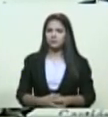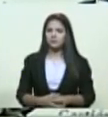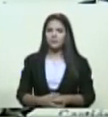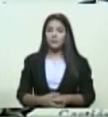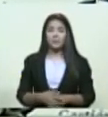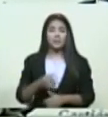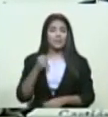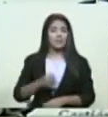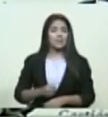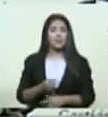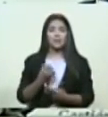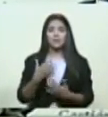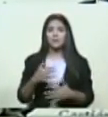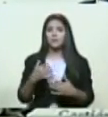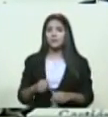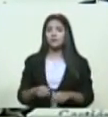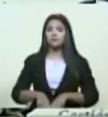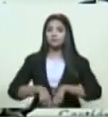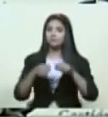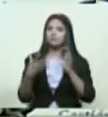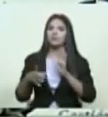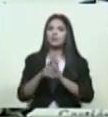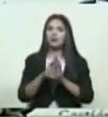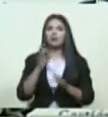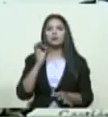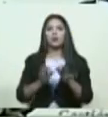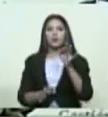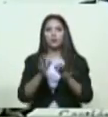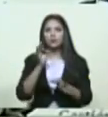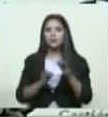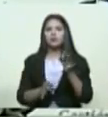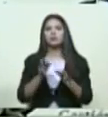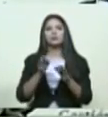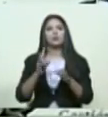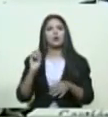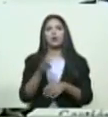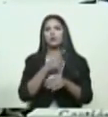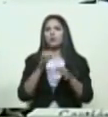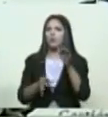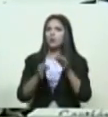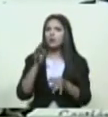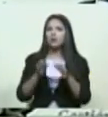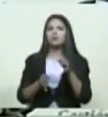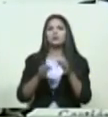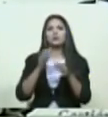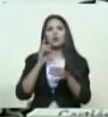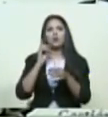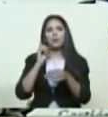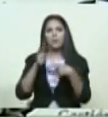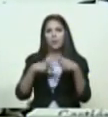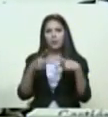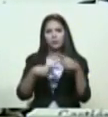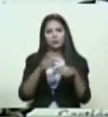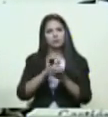que daña el derecho humano a la justicia, al juicio justo, al debido proceso.